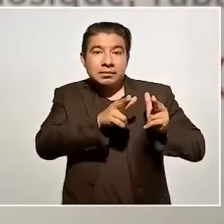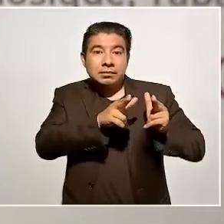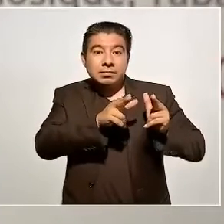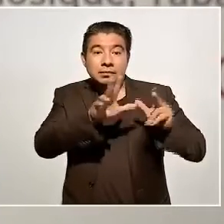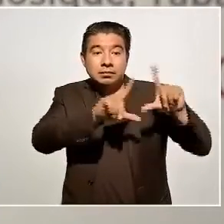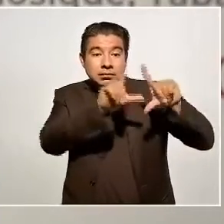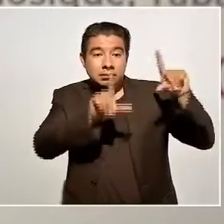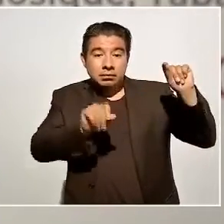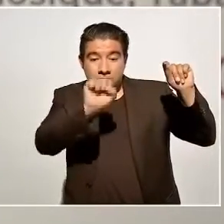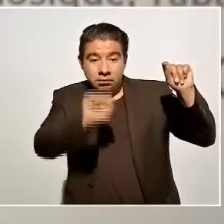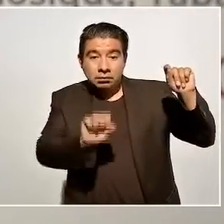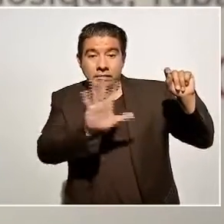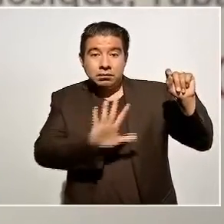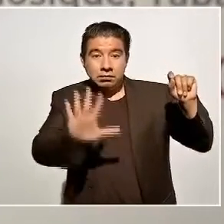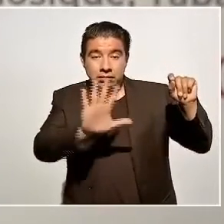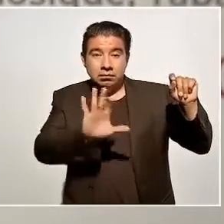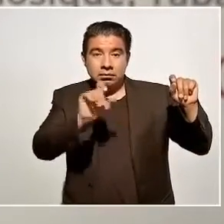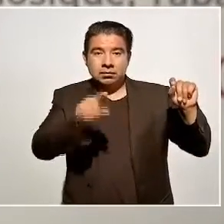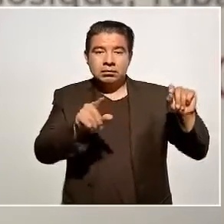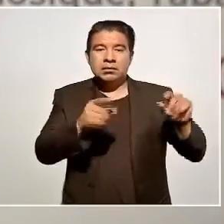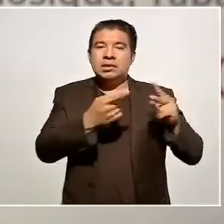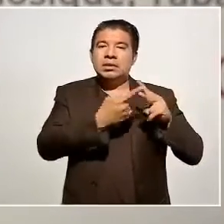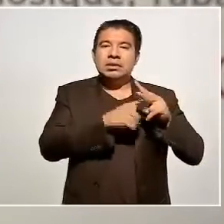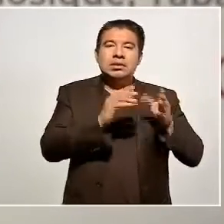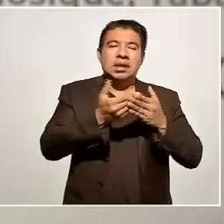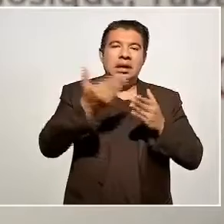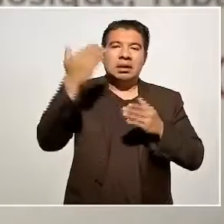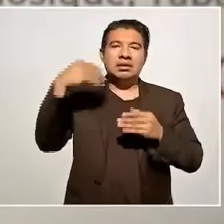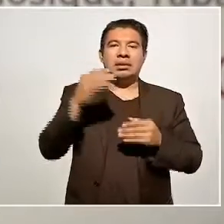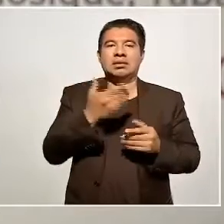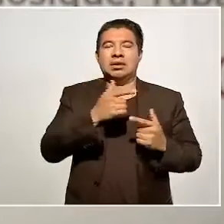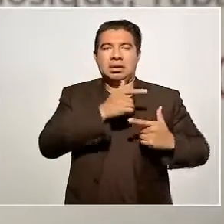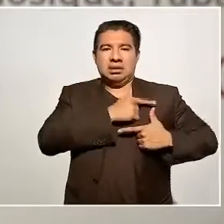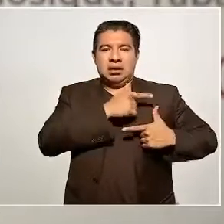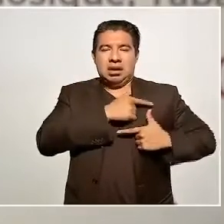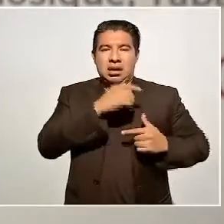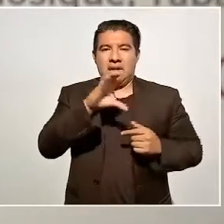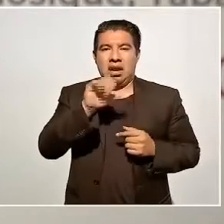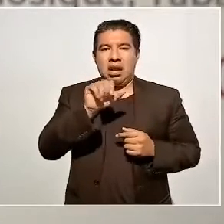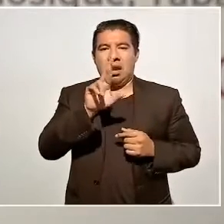se inició durante el gobierno del general Cárdenas, lo